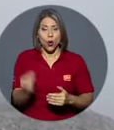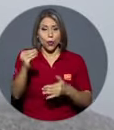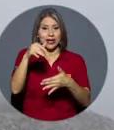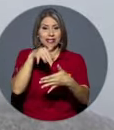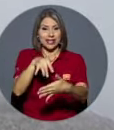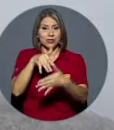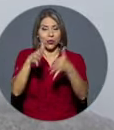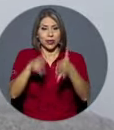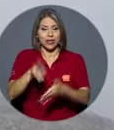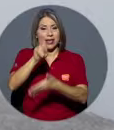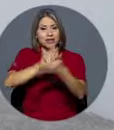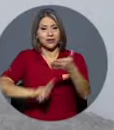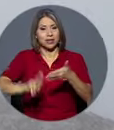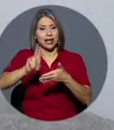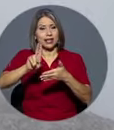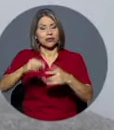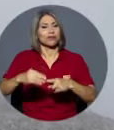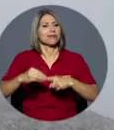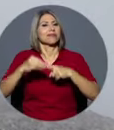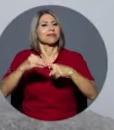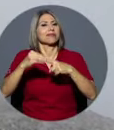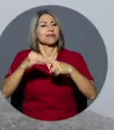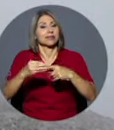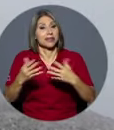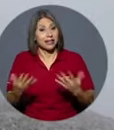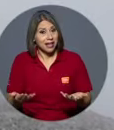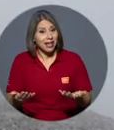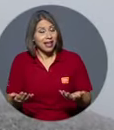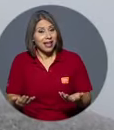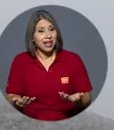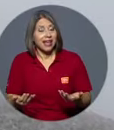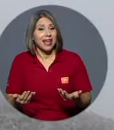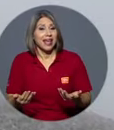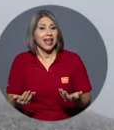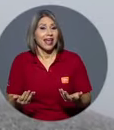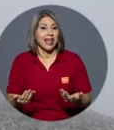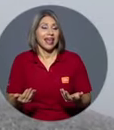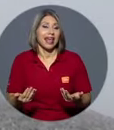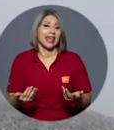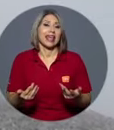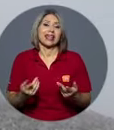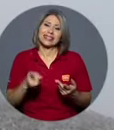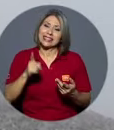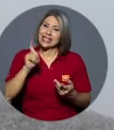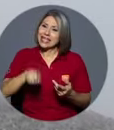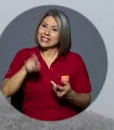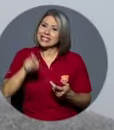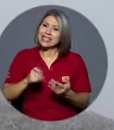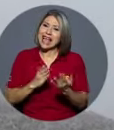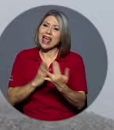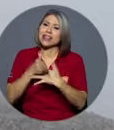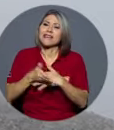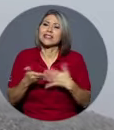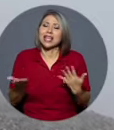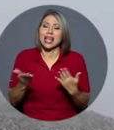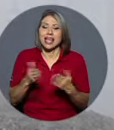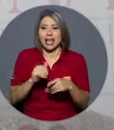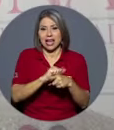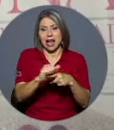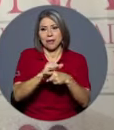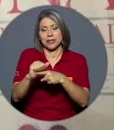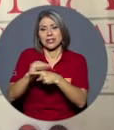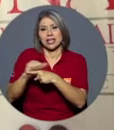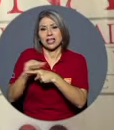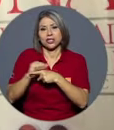estudiantes universitarios, pero fundamentalmente el vehículo es la capacitación